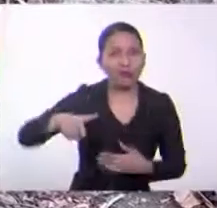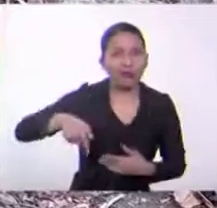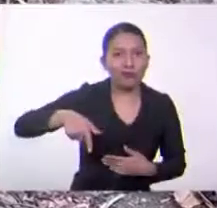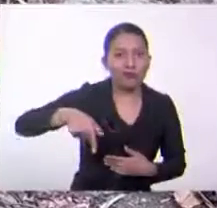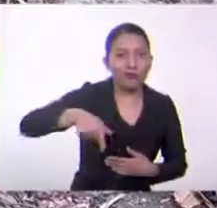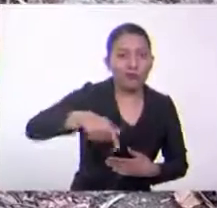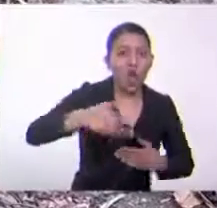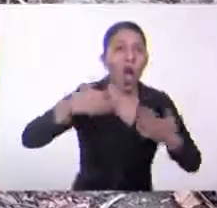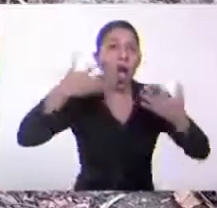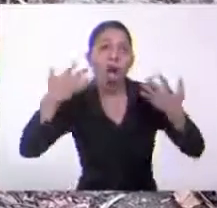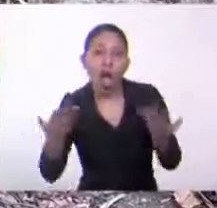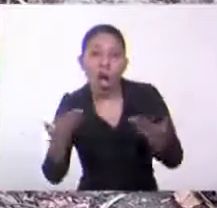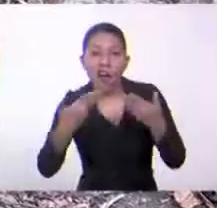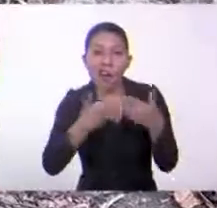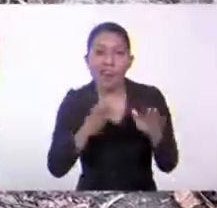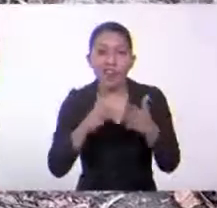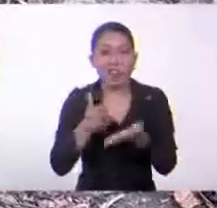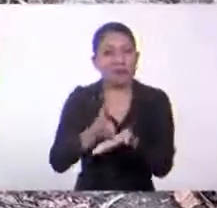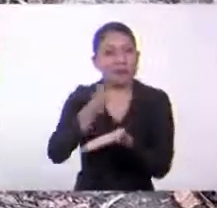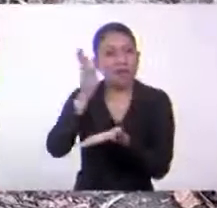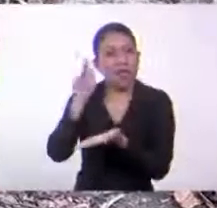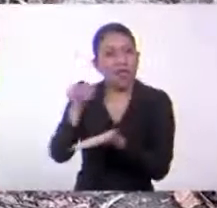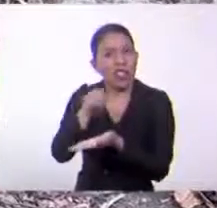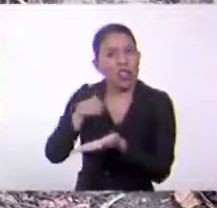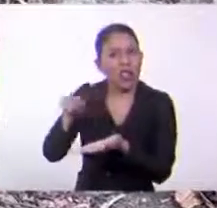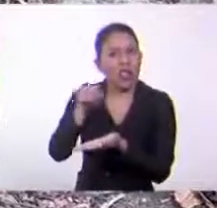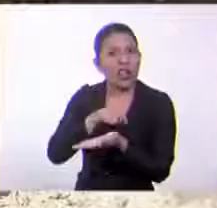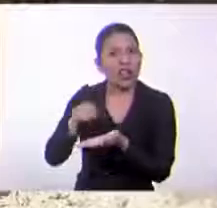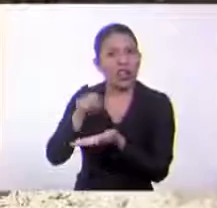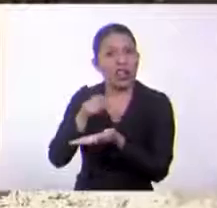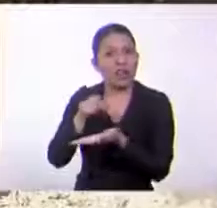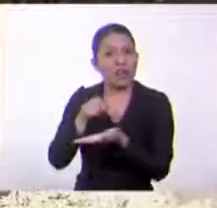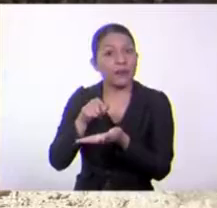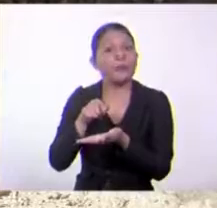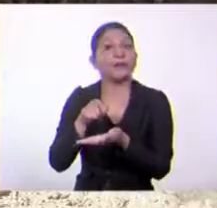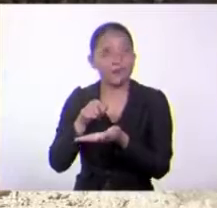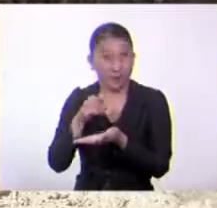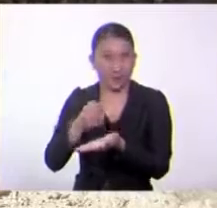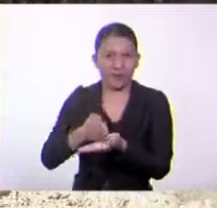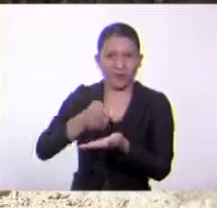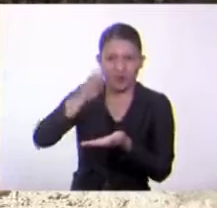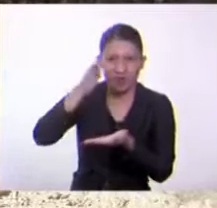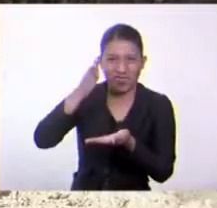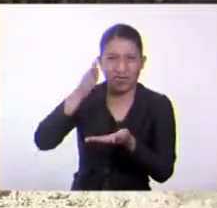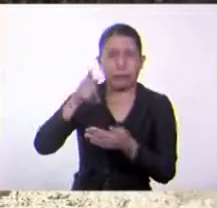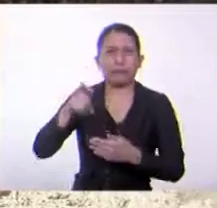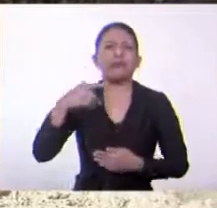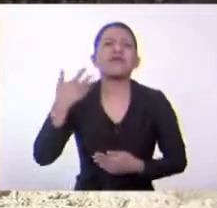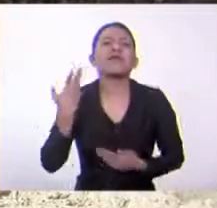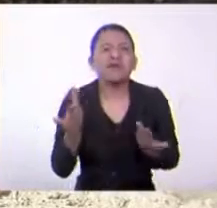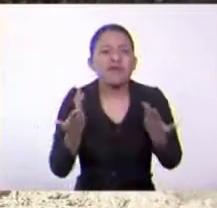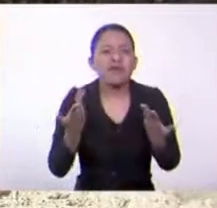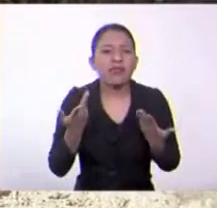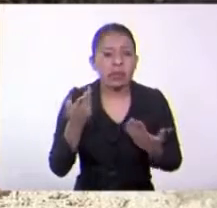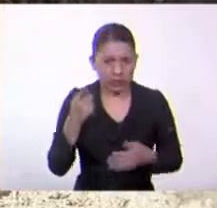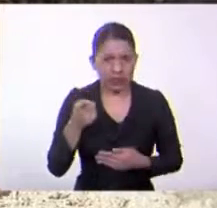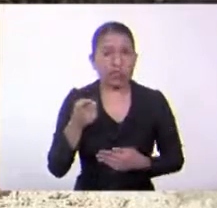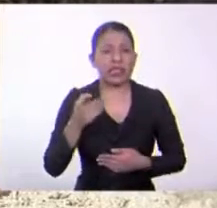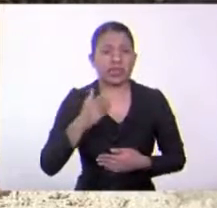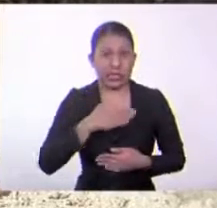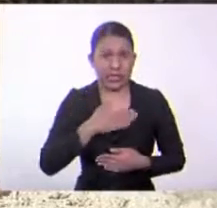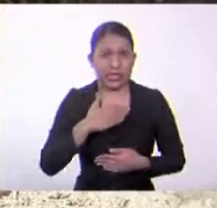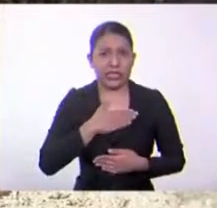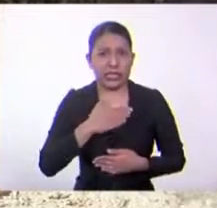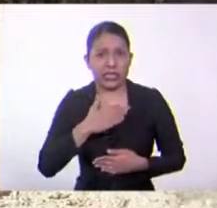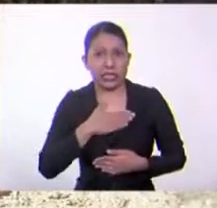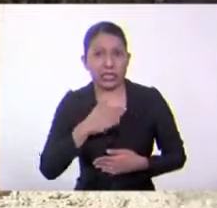Aparte de todas estas cosas interesantes, los reptiles son el grupo de animales que presentan